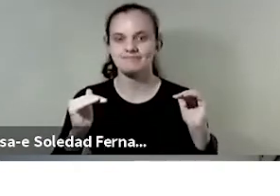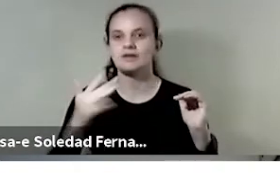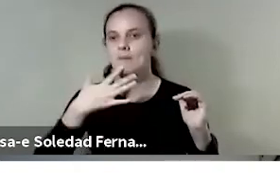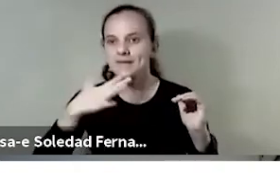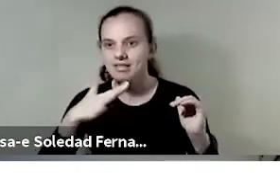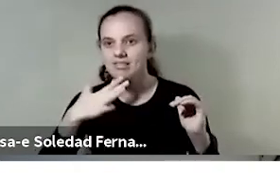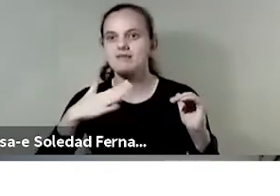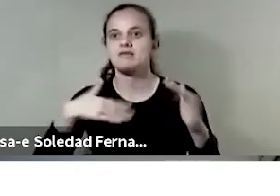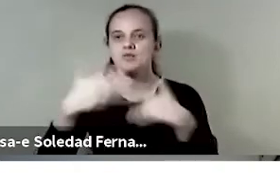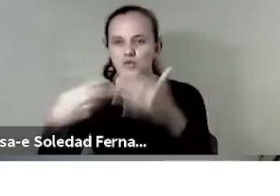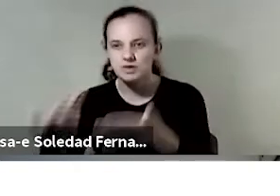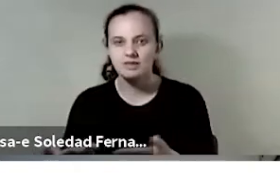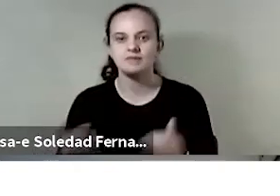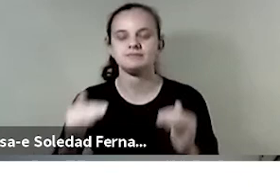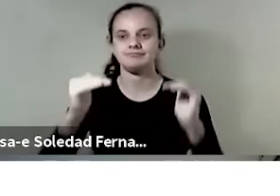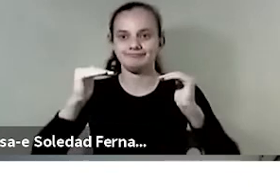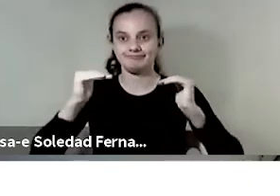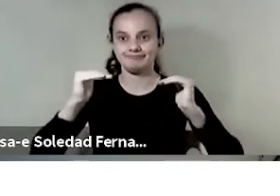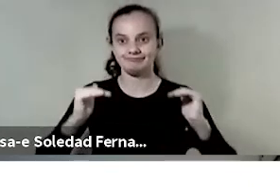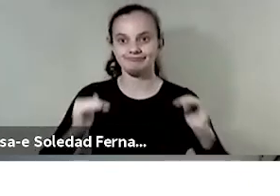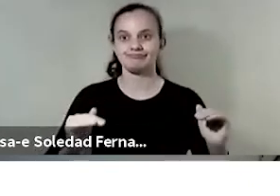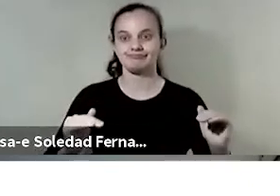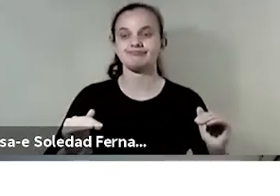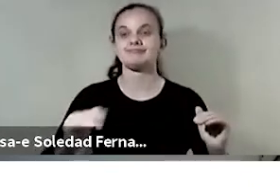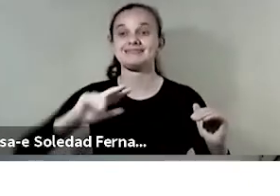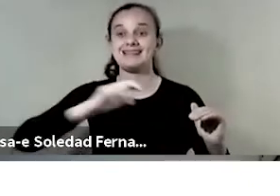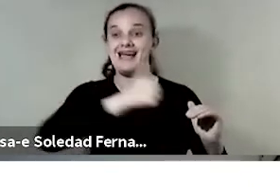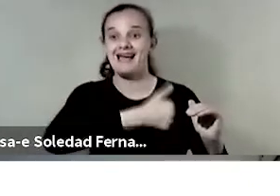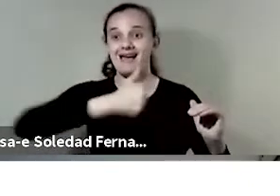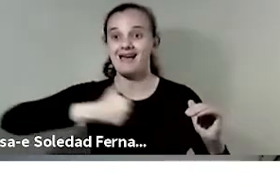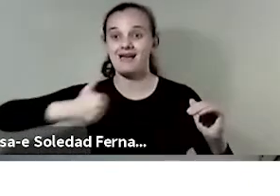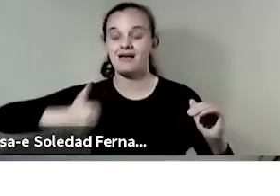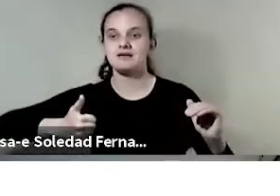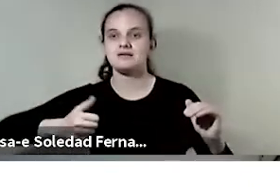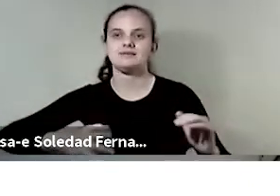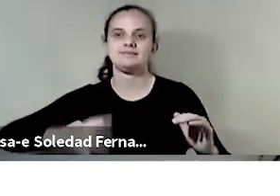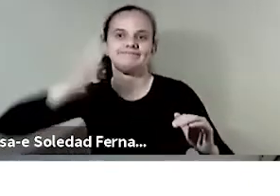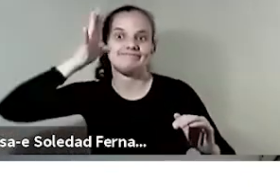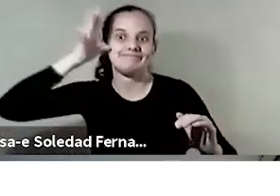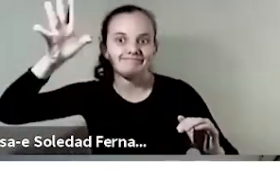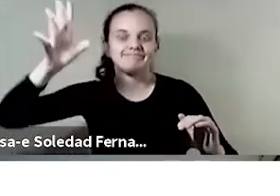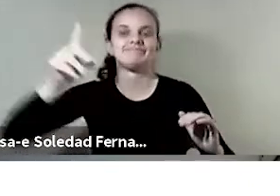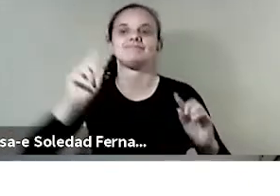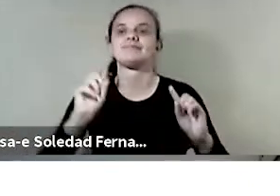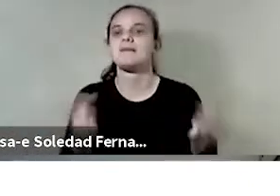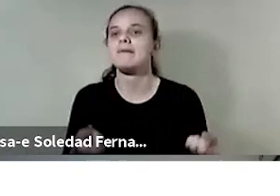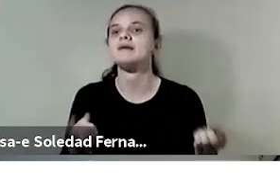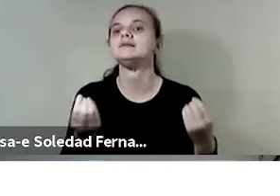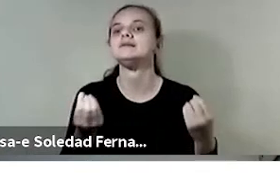esto sea mejor percibido, operado y comprendido por las personas. Y el nivel